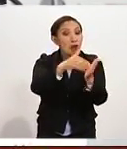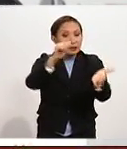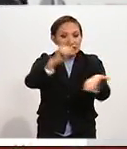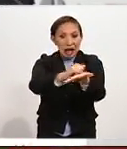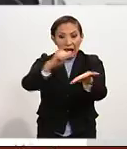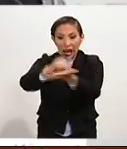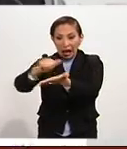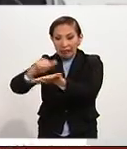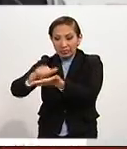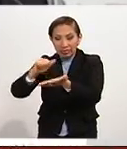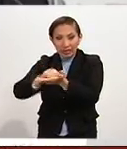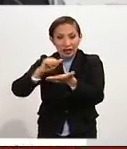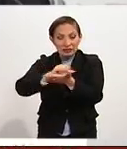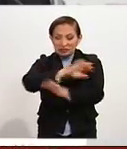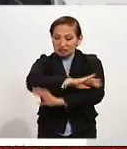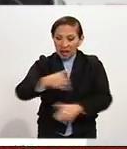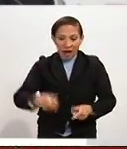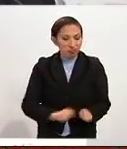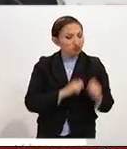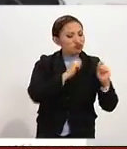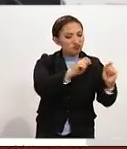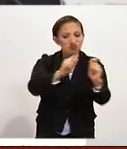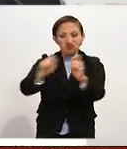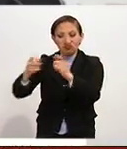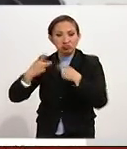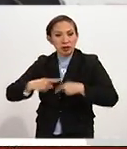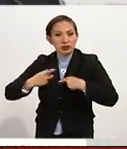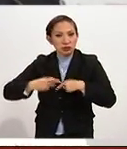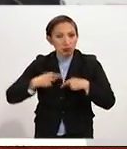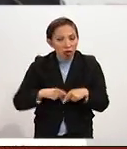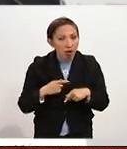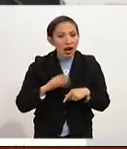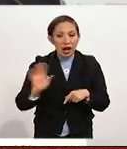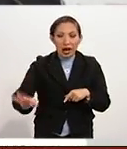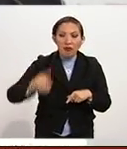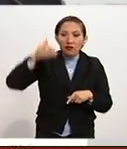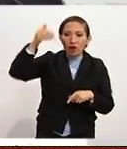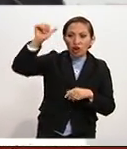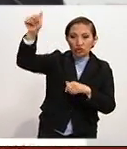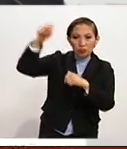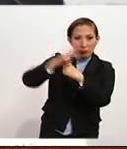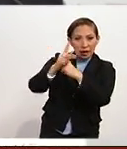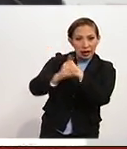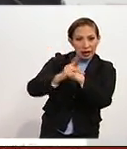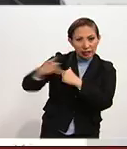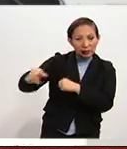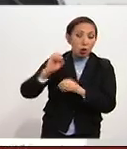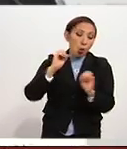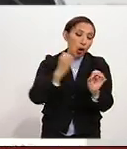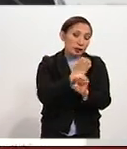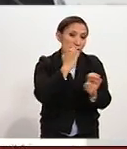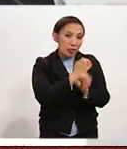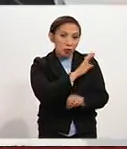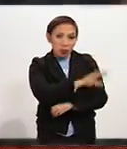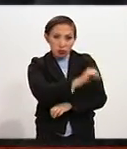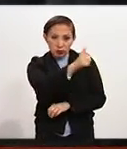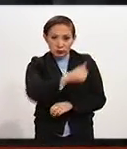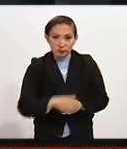actas las que ya se han entregado a personas fuera de su entidad de